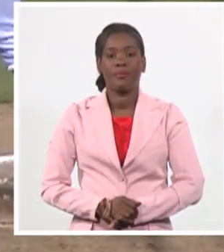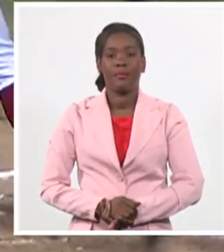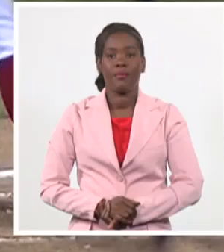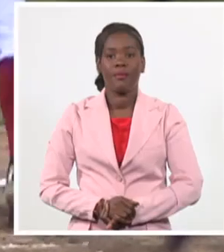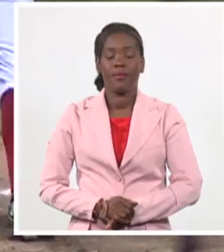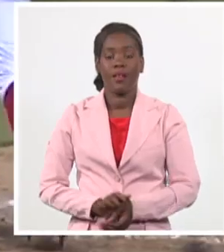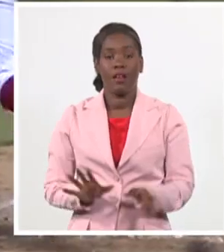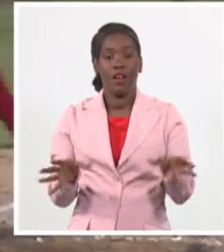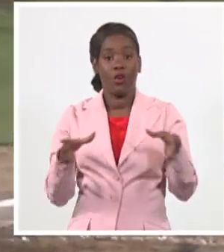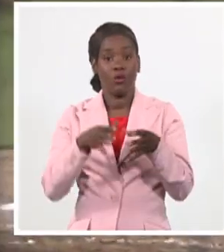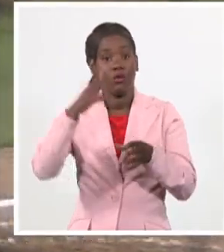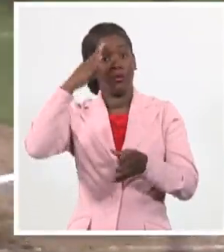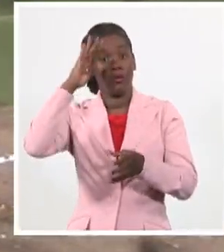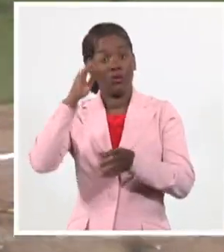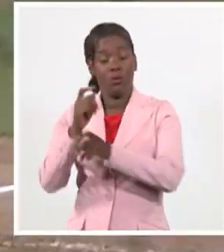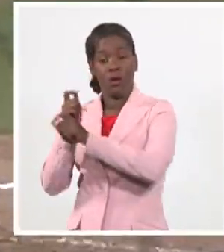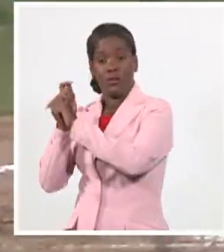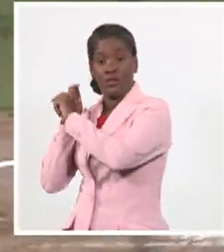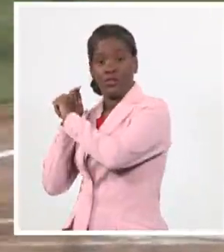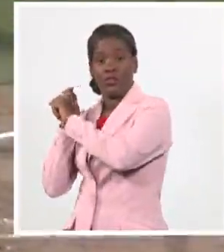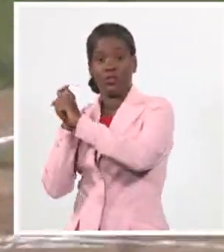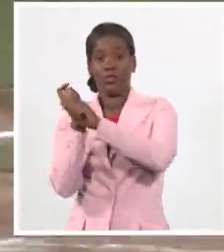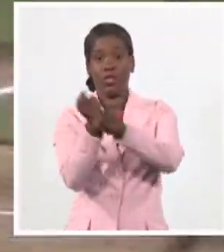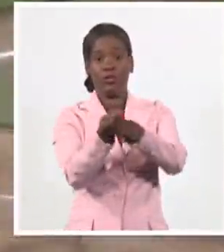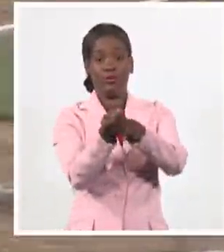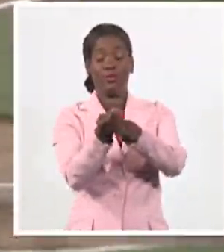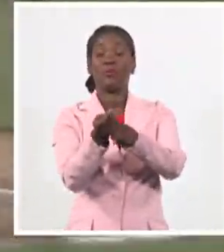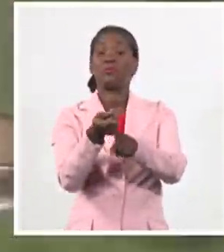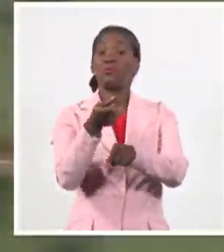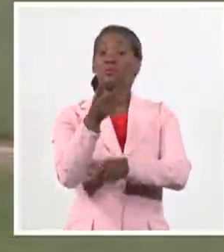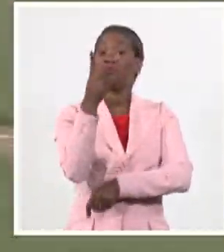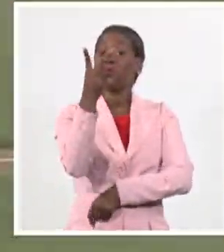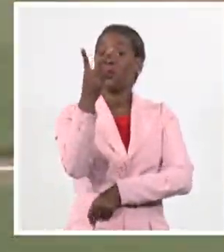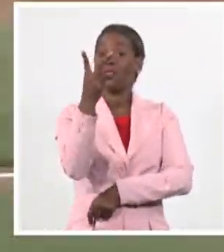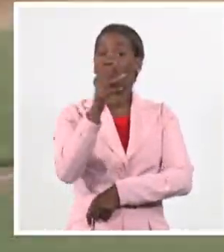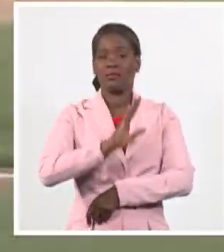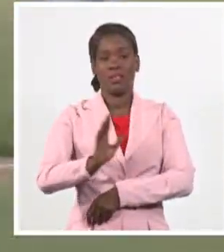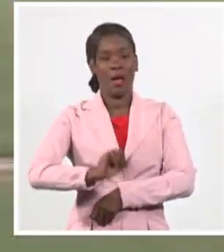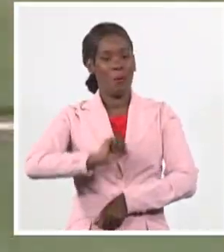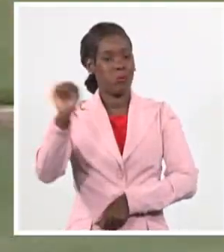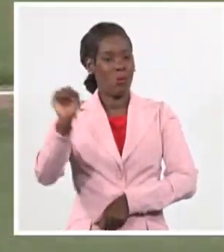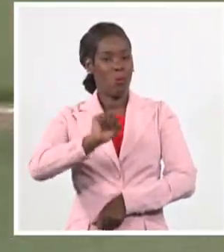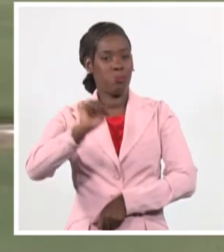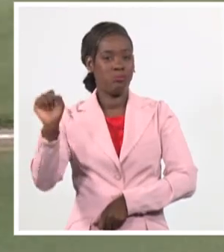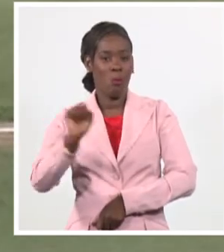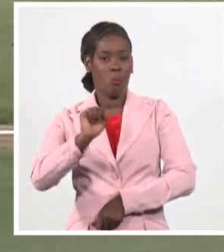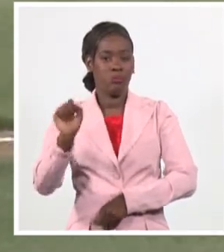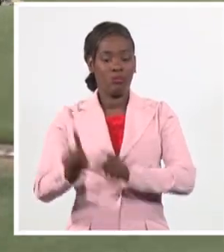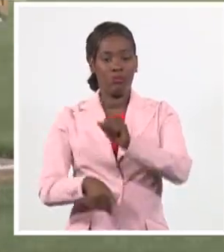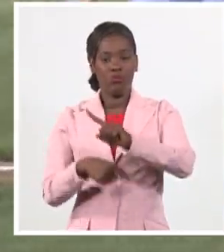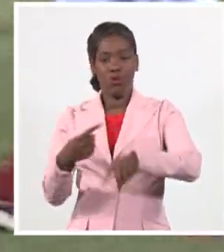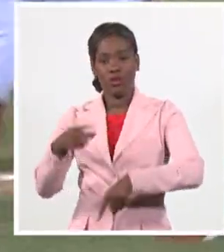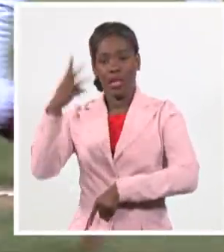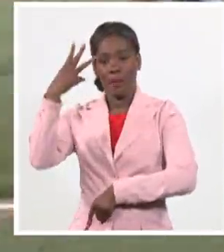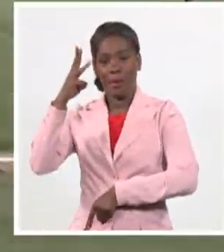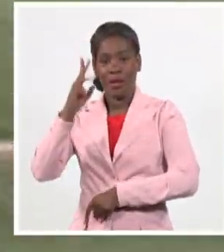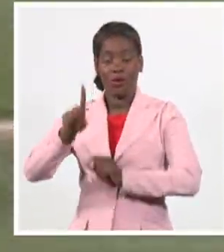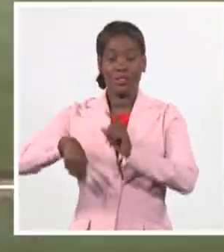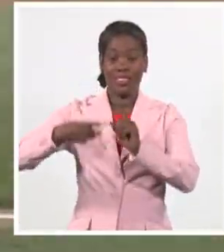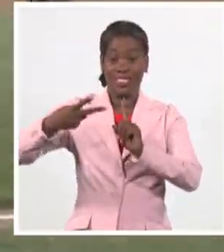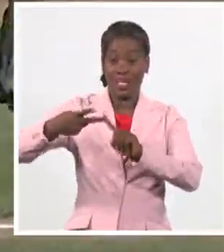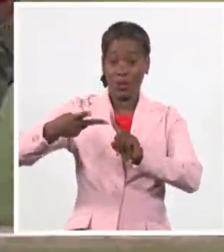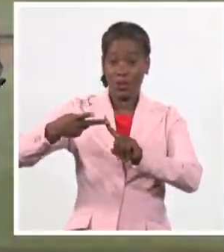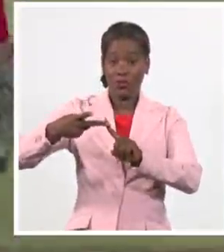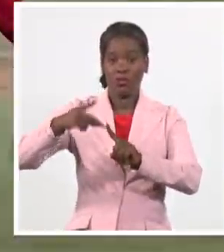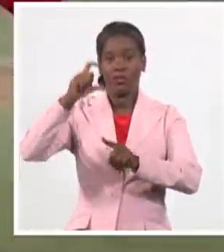El equipo Cuba de béisbol sub-15, luego de sus 2 triunfos en el Campeonato Mundial ante México y República Checa, aseguró